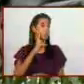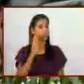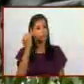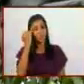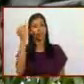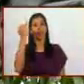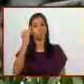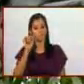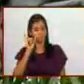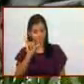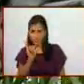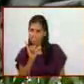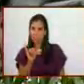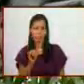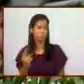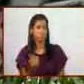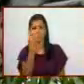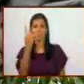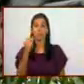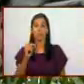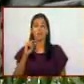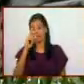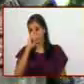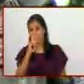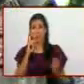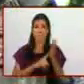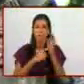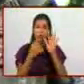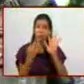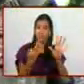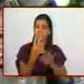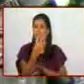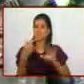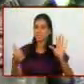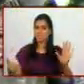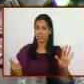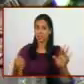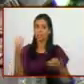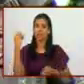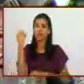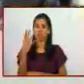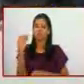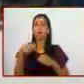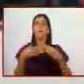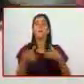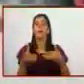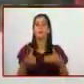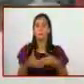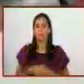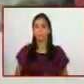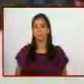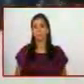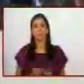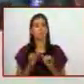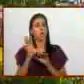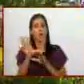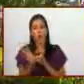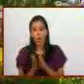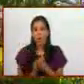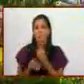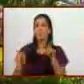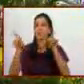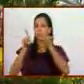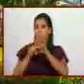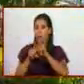precursor de esta idea, plasmada en 1826 en el Congreso Anficiónico de Panamá. Siguiendo los pasos de nuestros